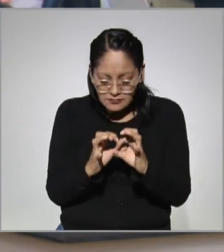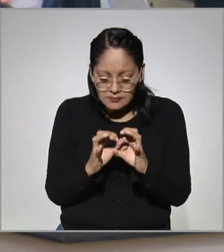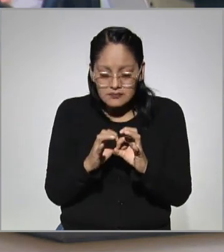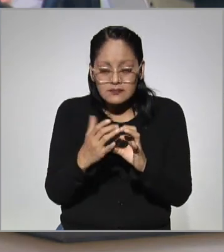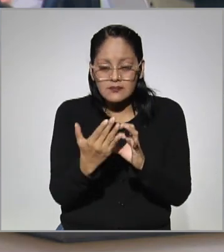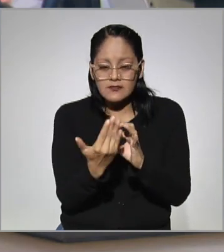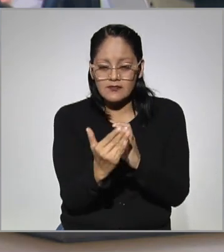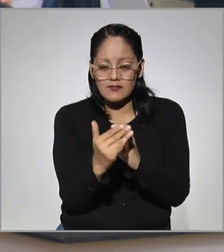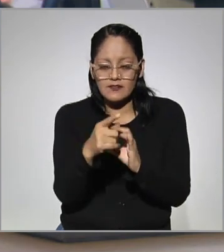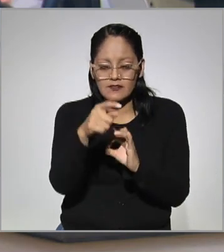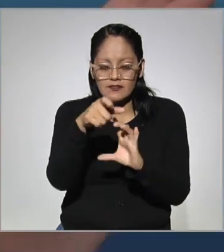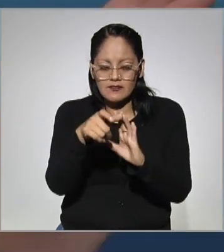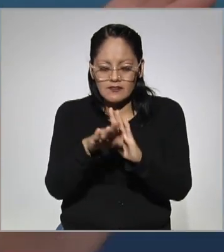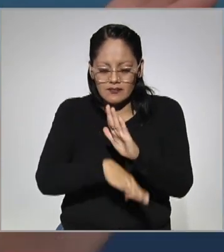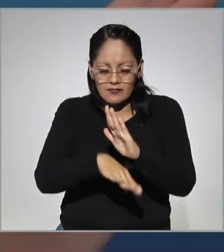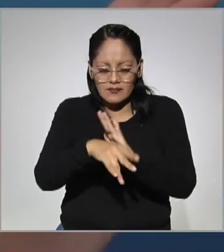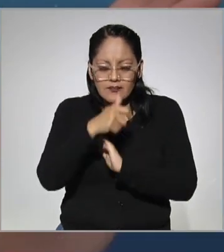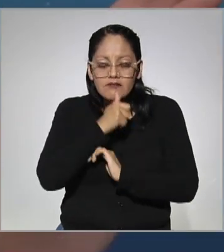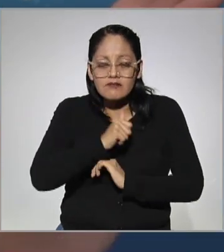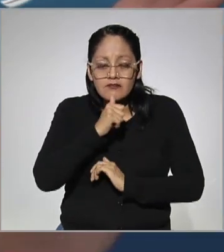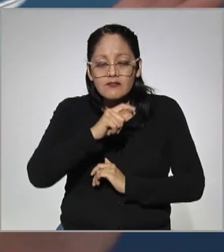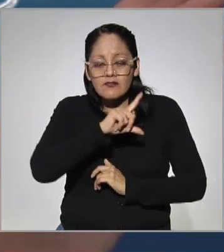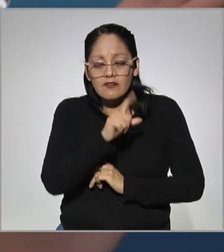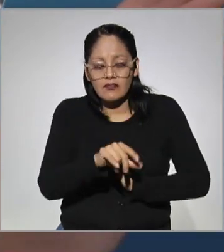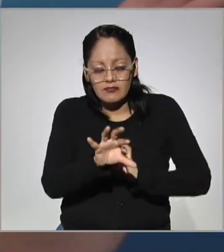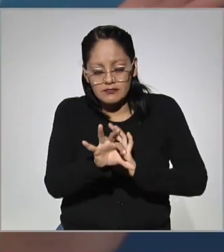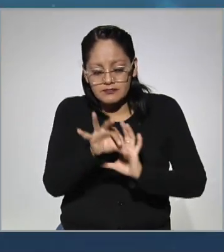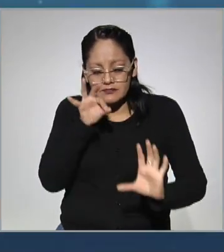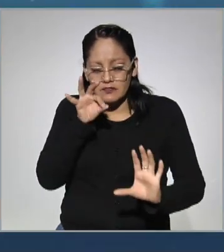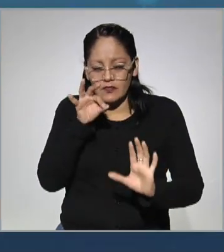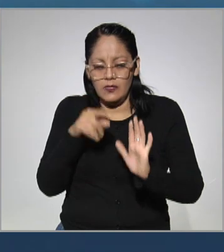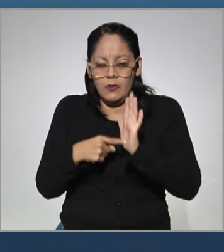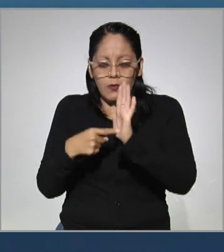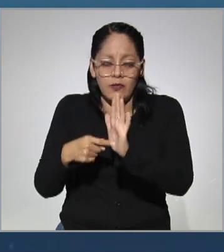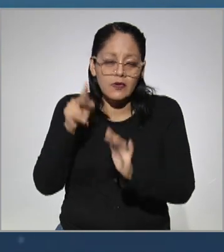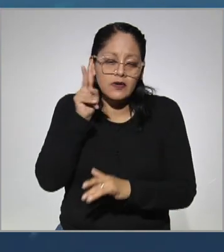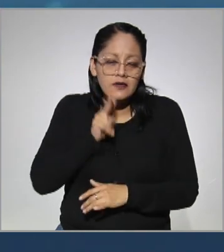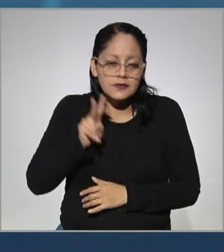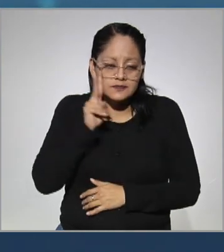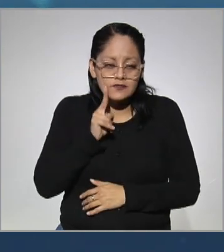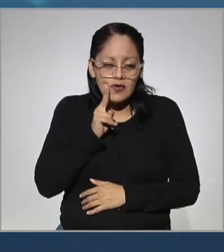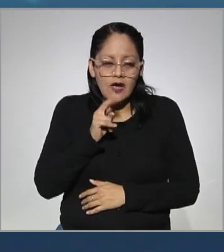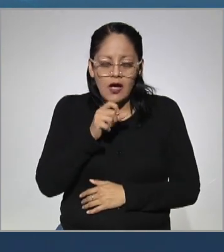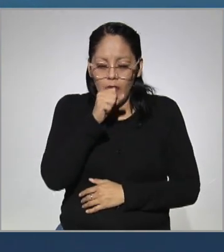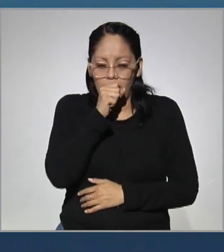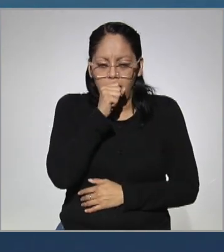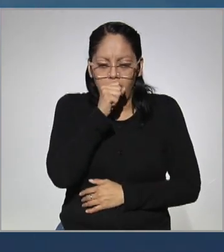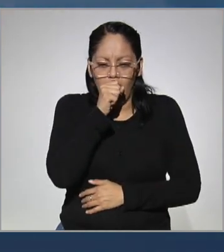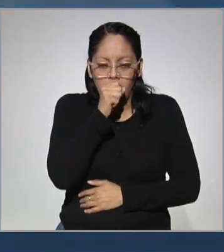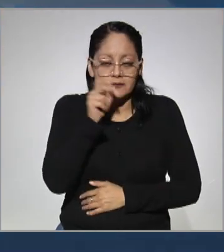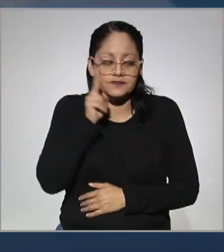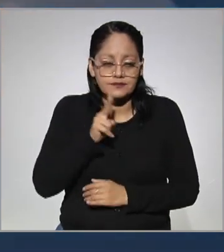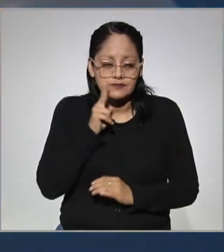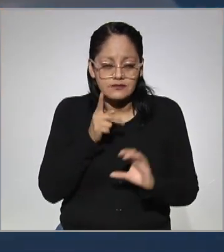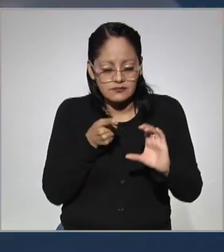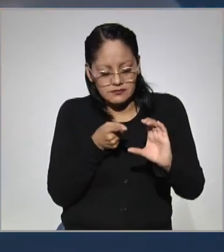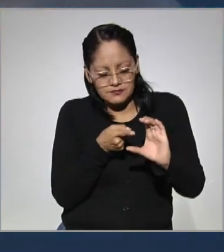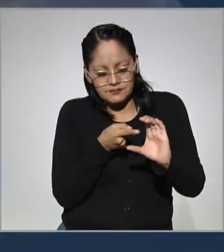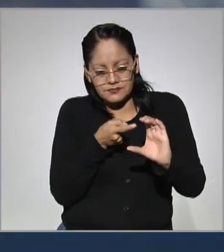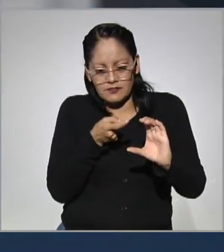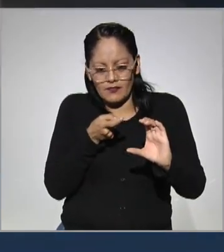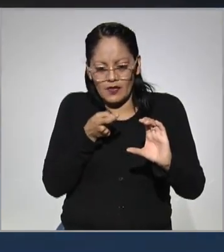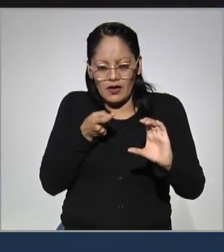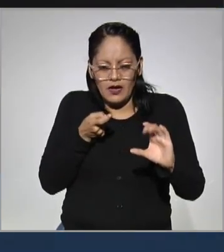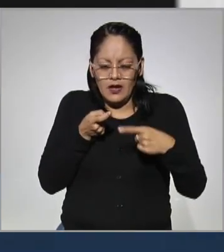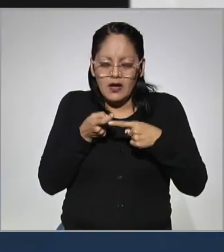después tomamos la muestra de Papá Nicolau y tomamos una muestra, una imagen en fresco para ver qué tipo de secreción tiene la paciente a